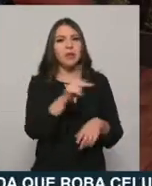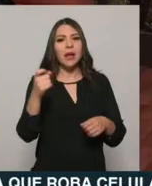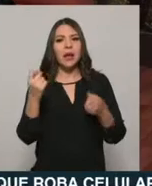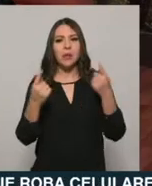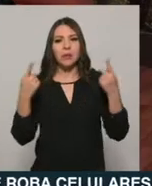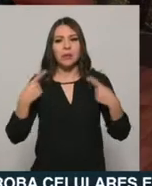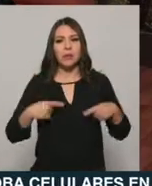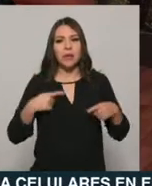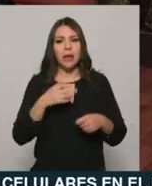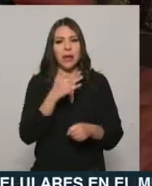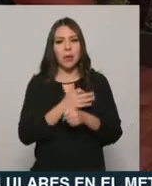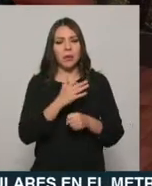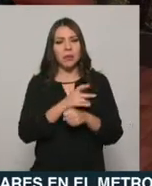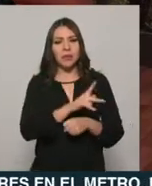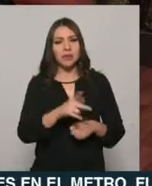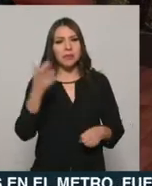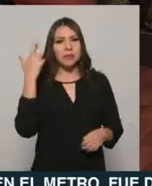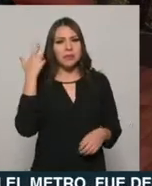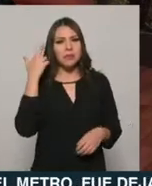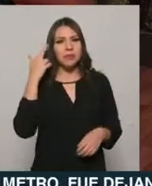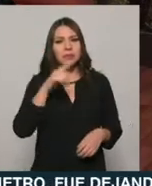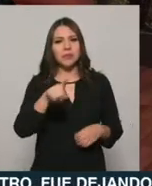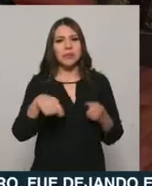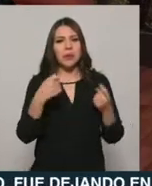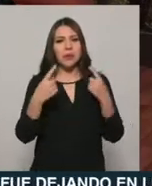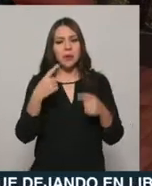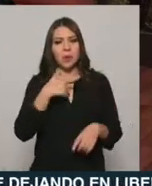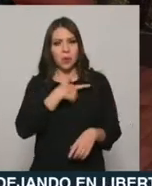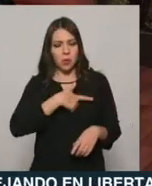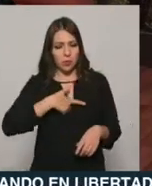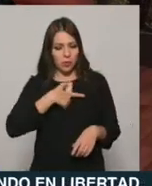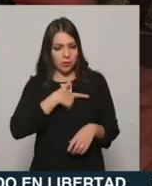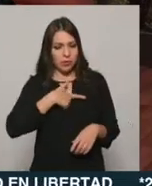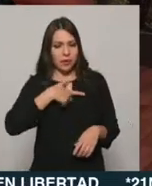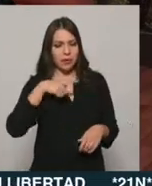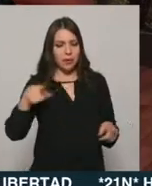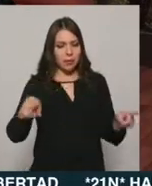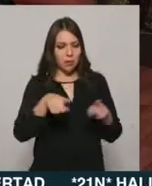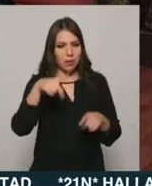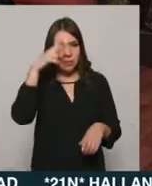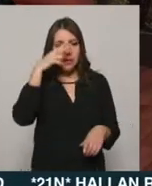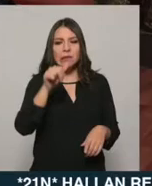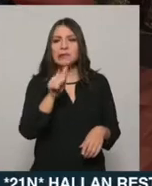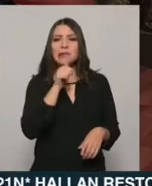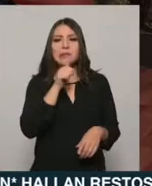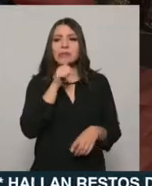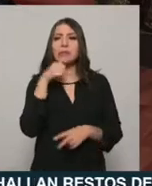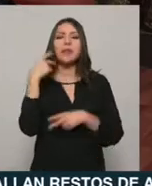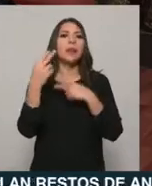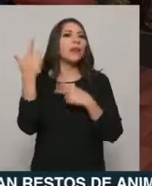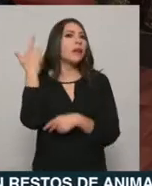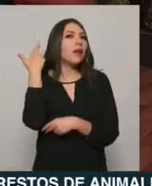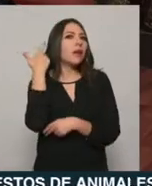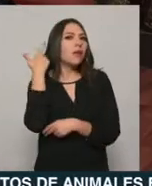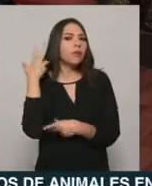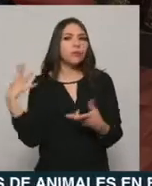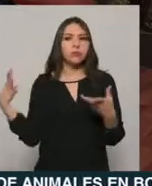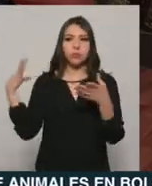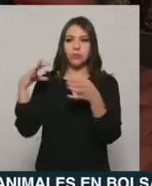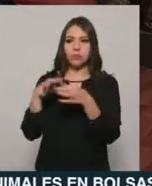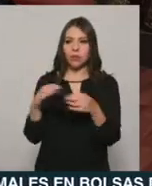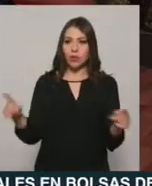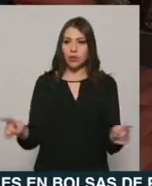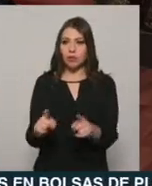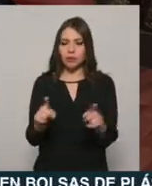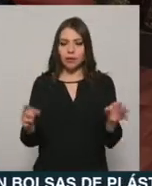nos escuchan, a lo mejor pues son gustosos de la música mexicana, pero no han tenido la oportunidad de acompañarlo con música de orquesta,